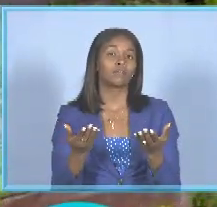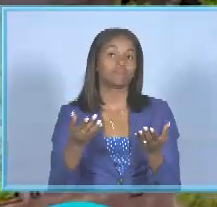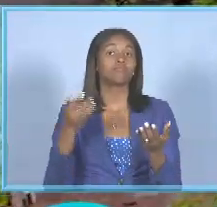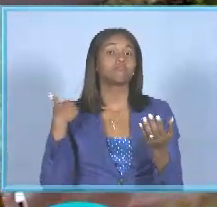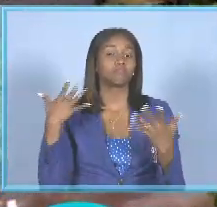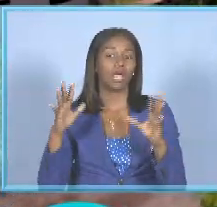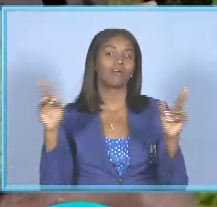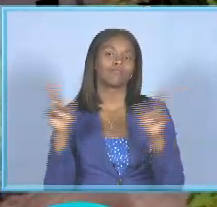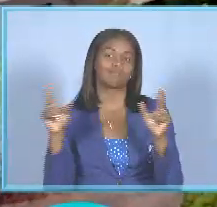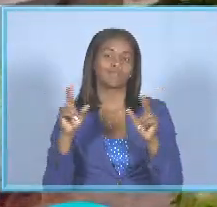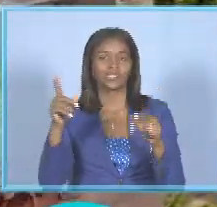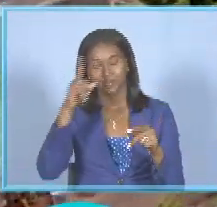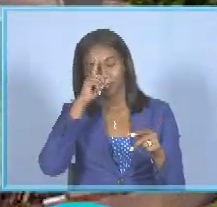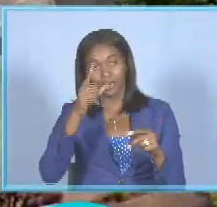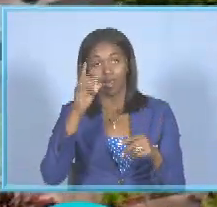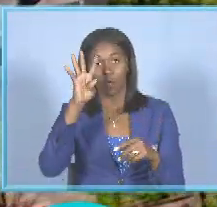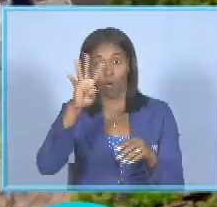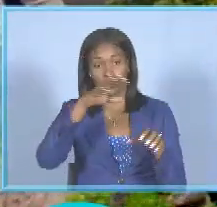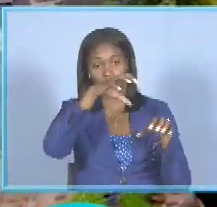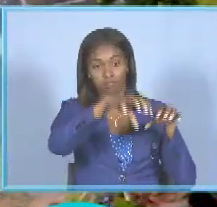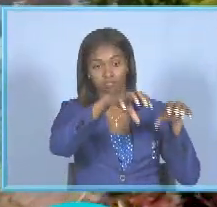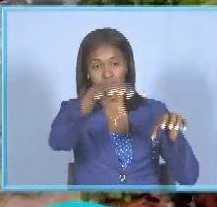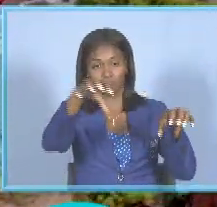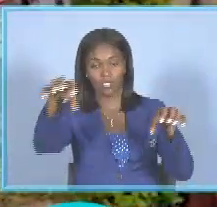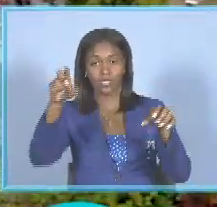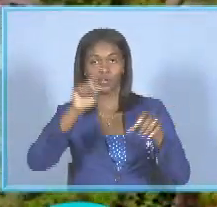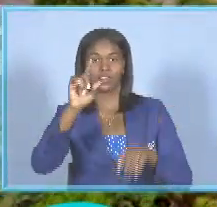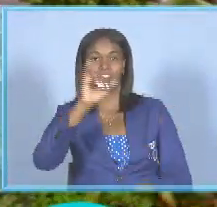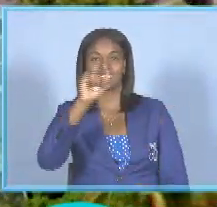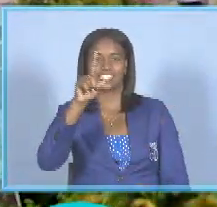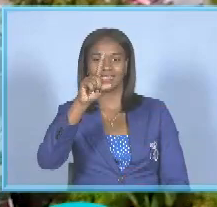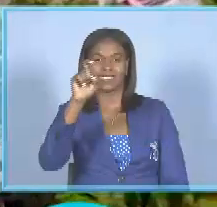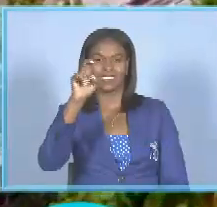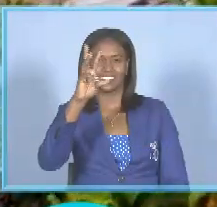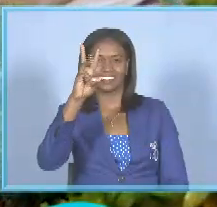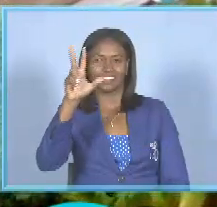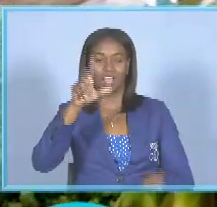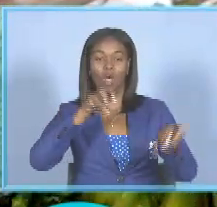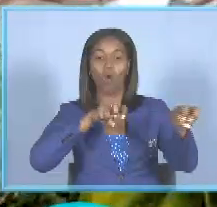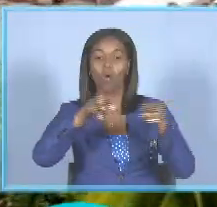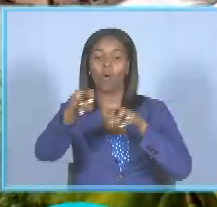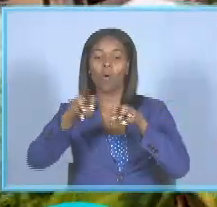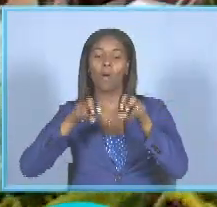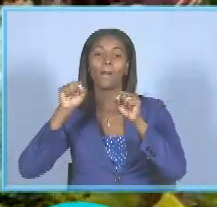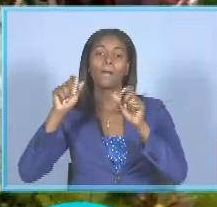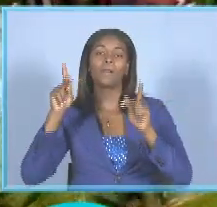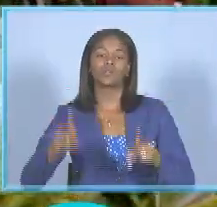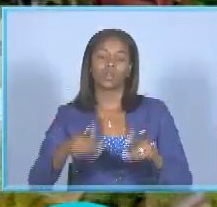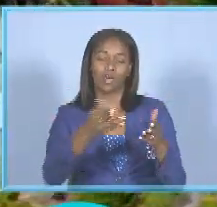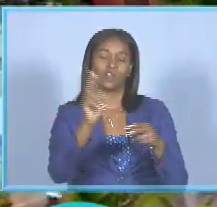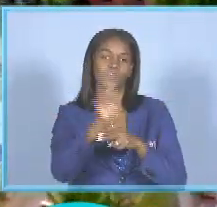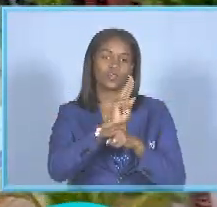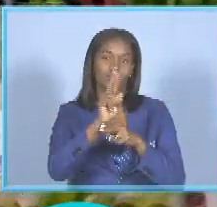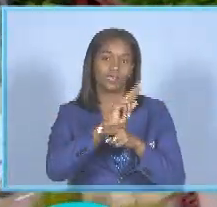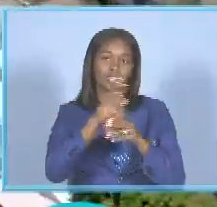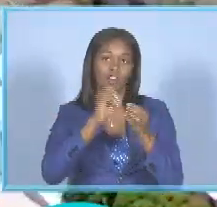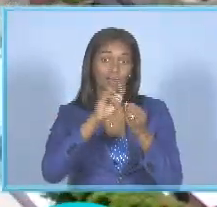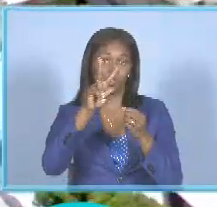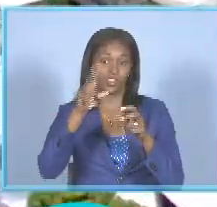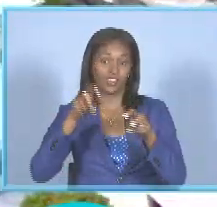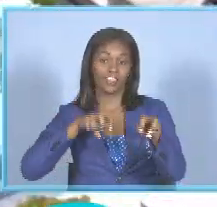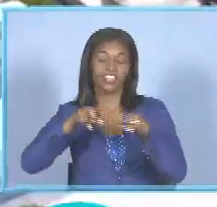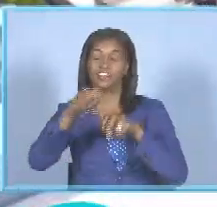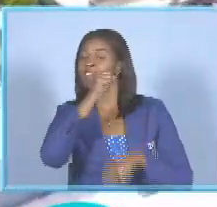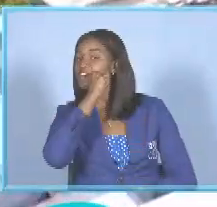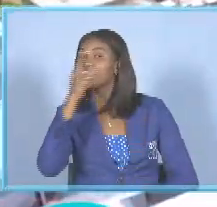está todo listo para que las 4 estaciones y sus 163 cabinas brinden servicios. La línea 2 del teleférico de Santo Domingo es